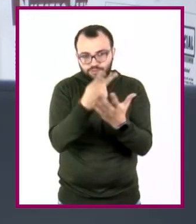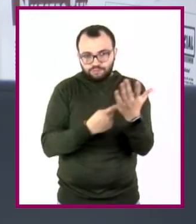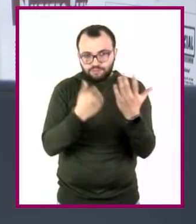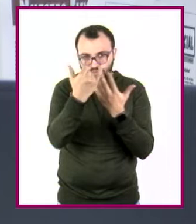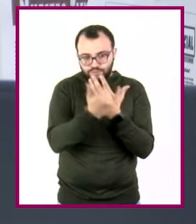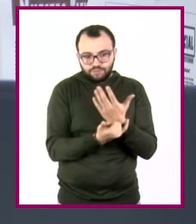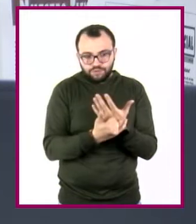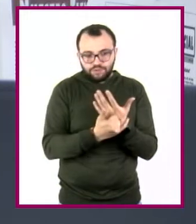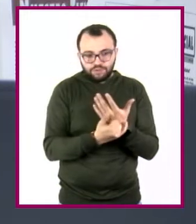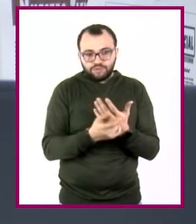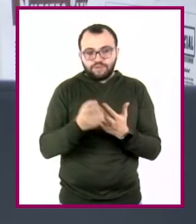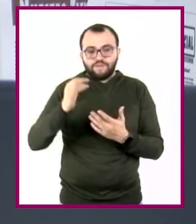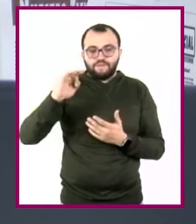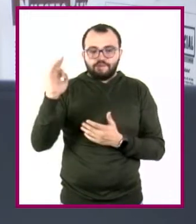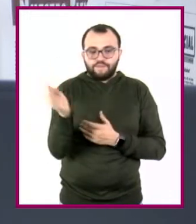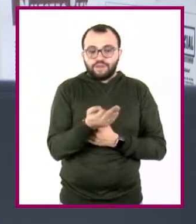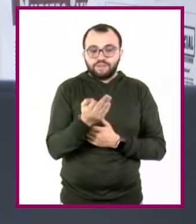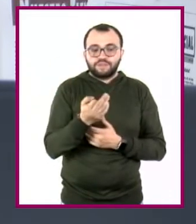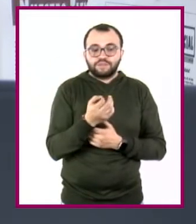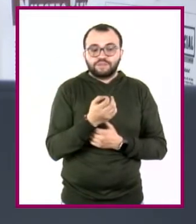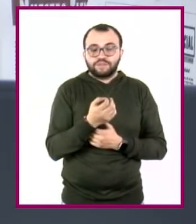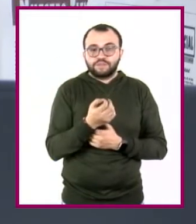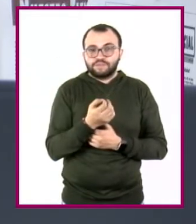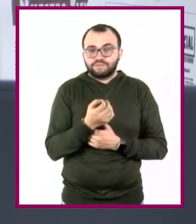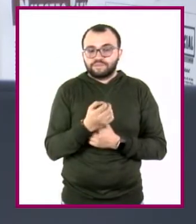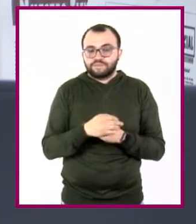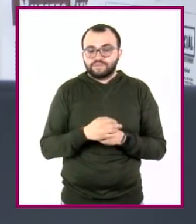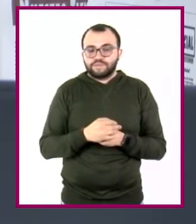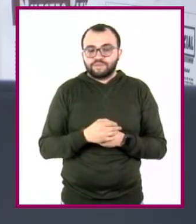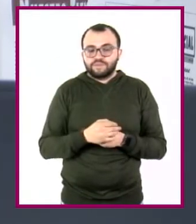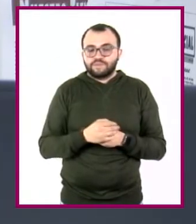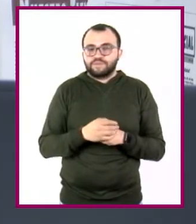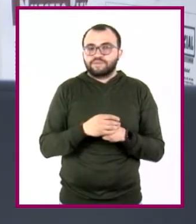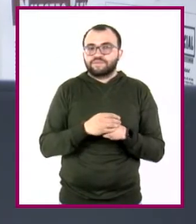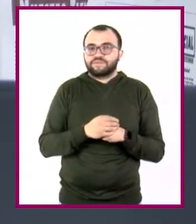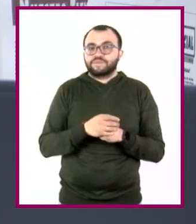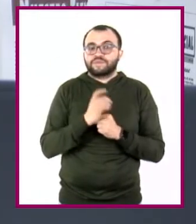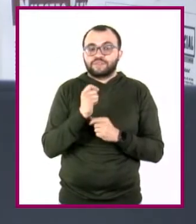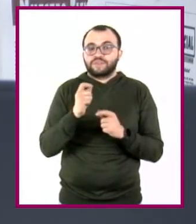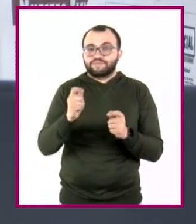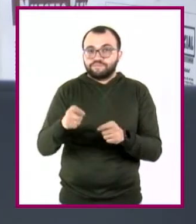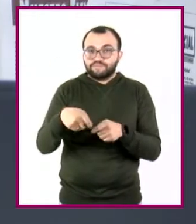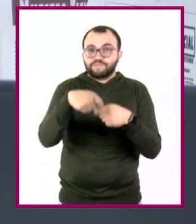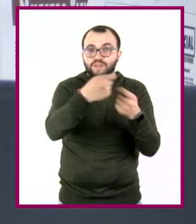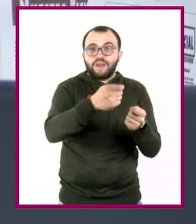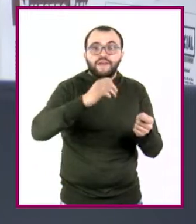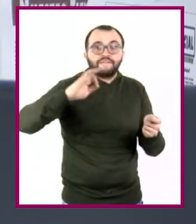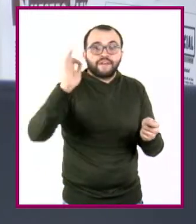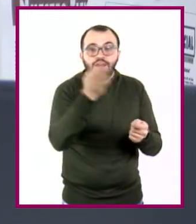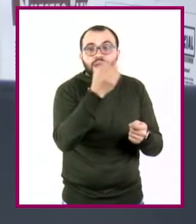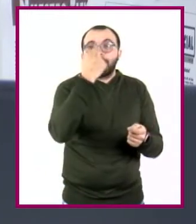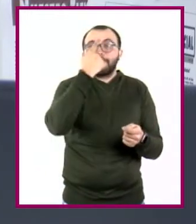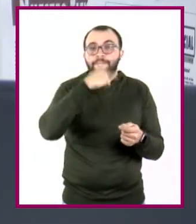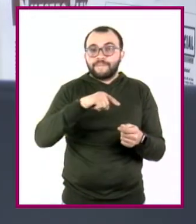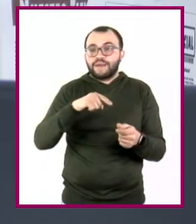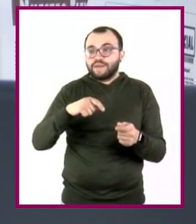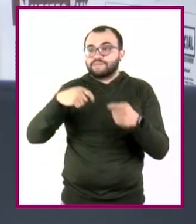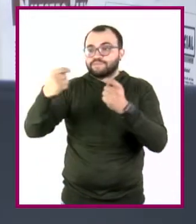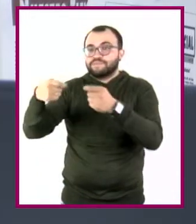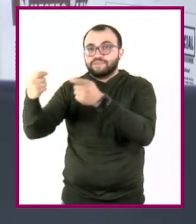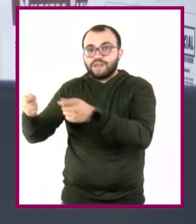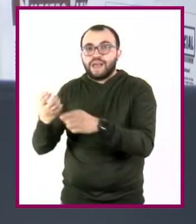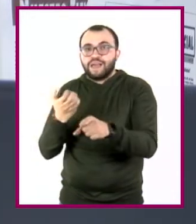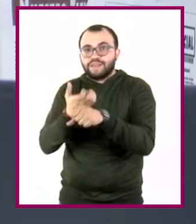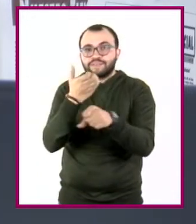presupuesto de egresos de la Federación sería ejercido a través del ramo aportaciones federales para entidades federativas y